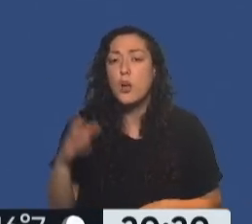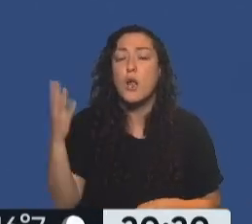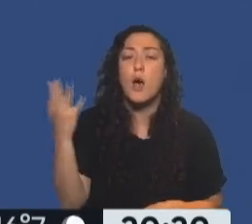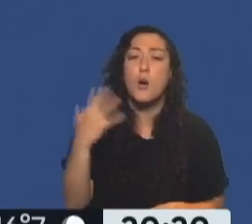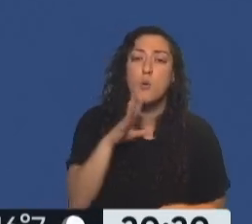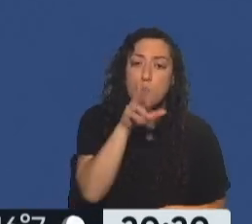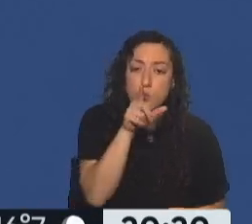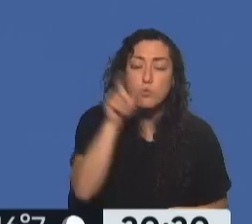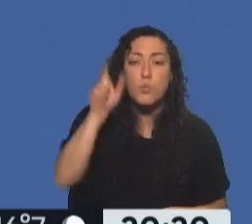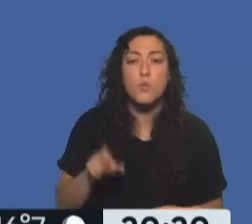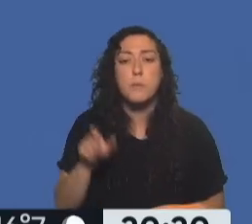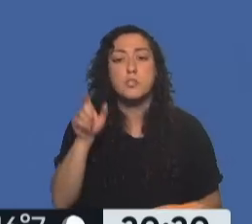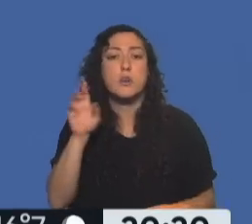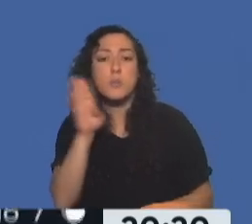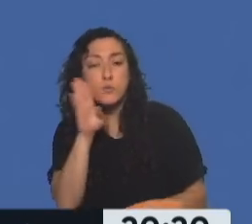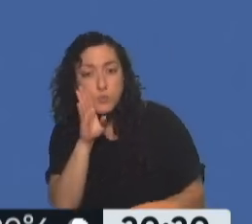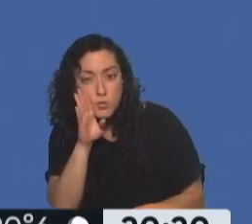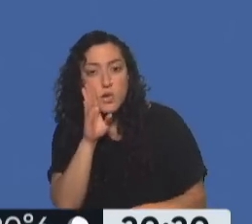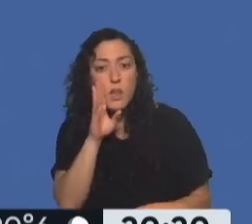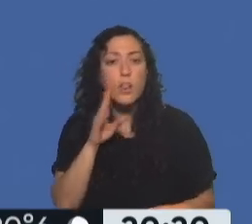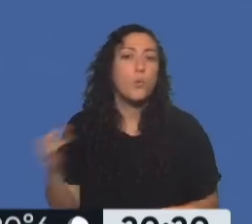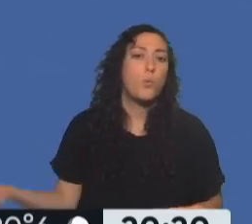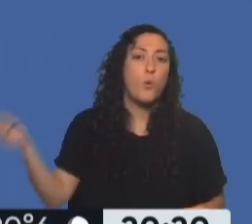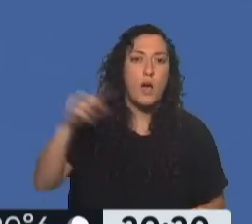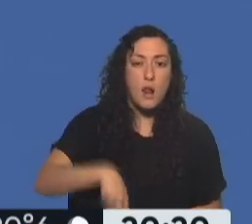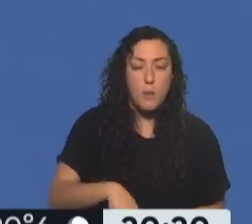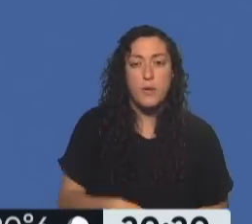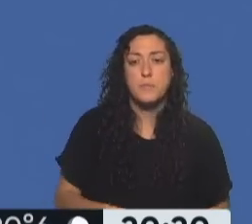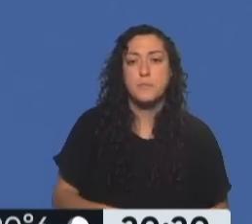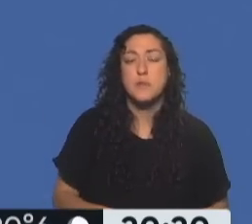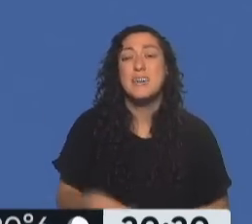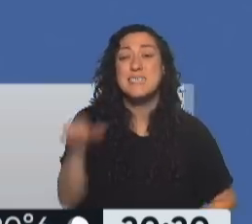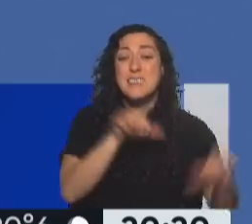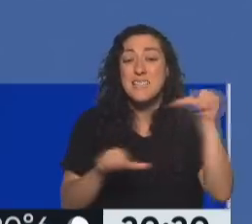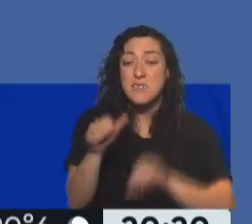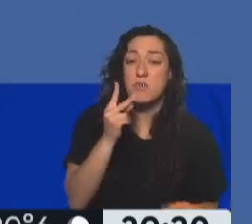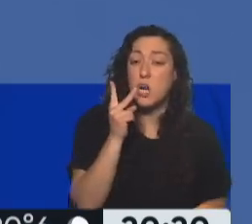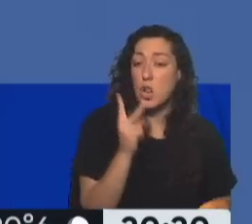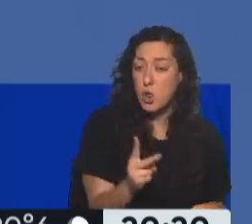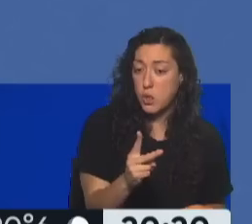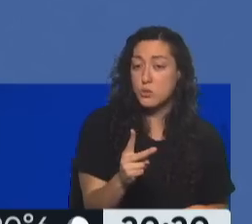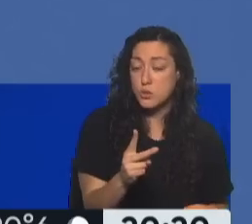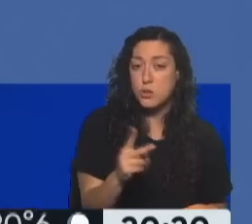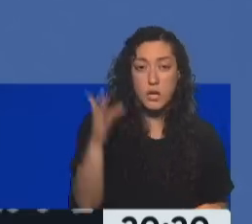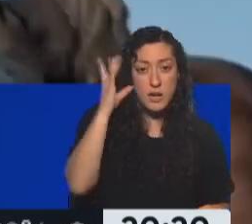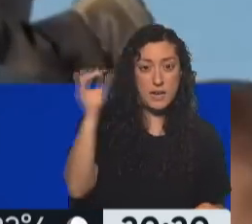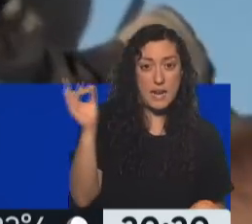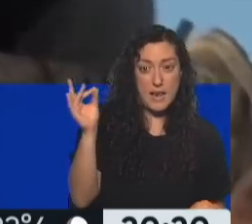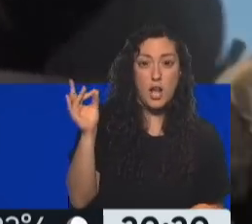estadounidense provenientes de la Estación Espacial Internacional. 2 de los científicos establecieron el récord